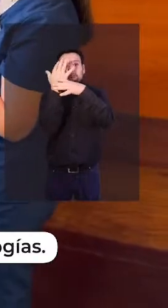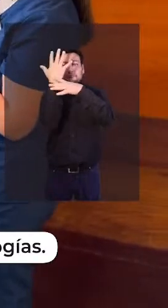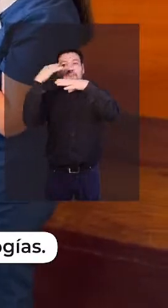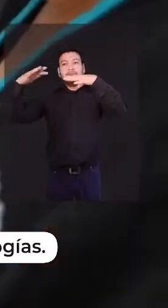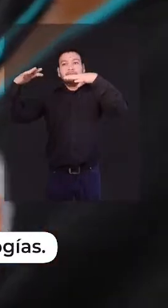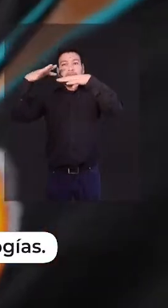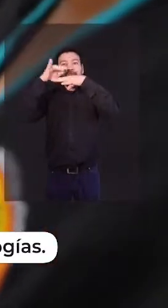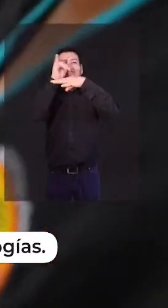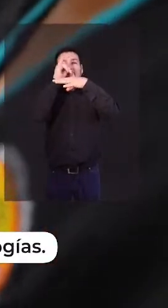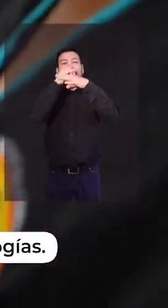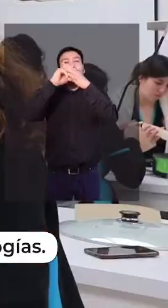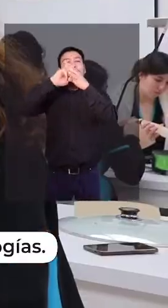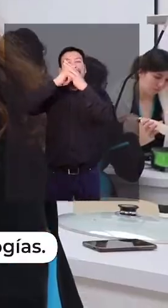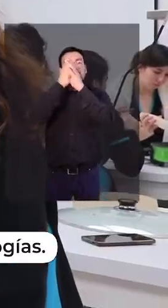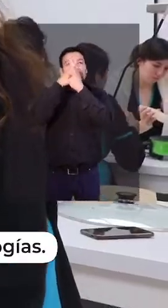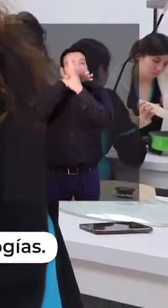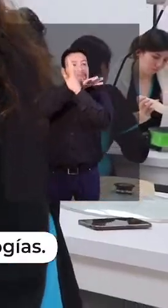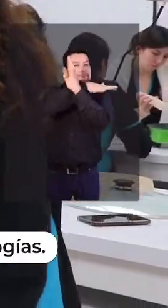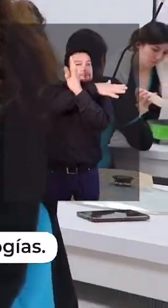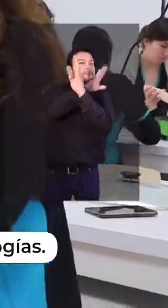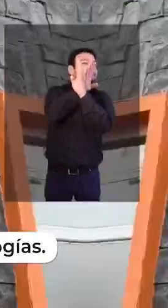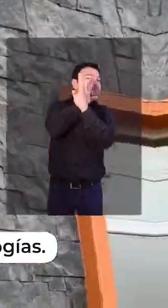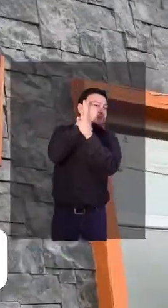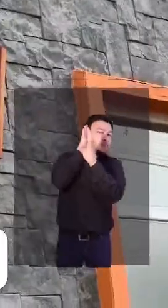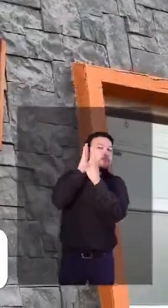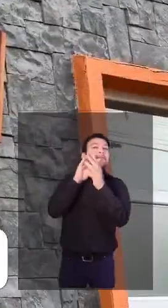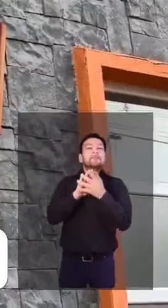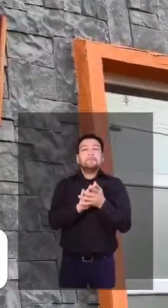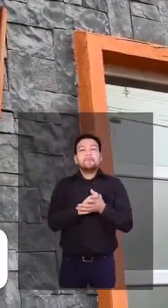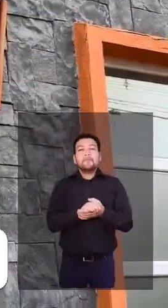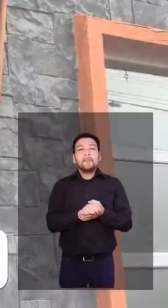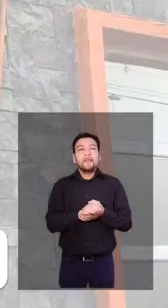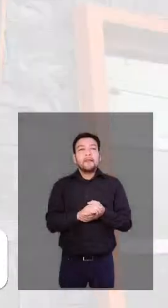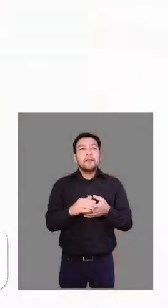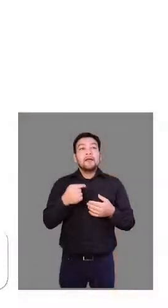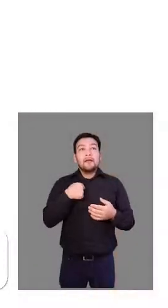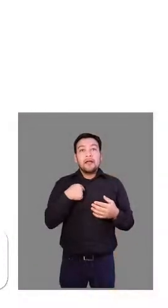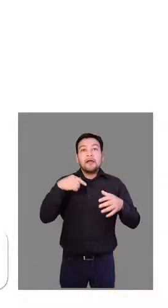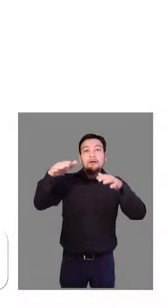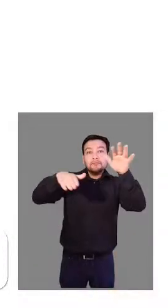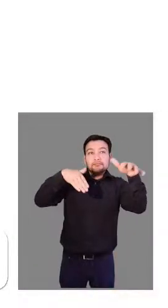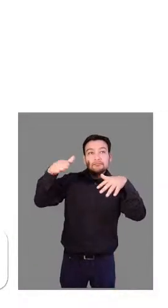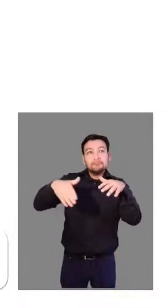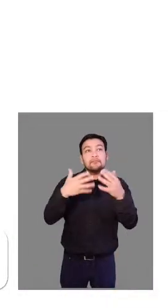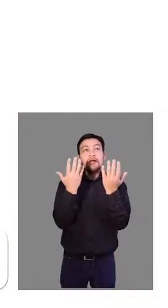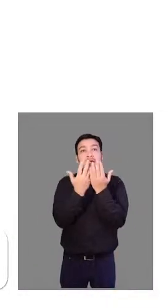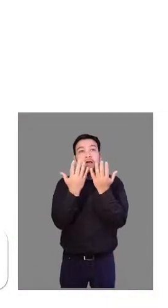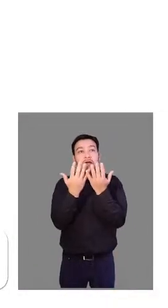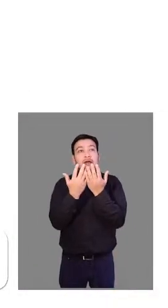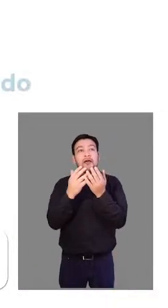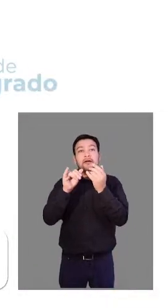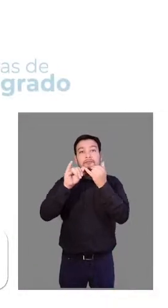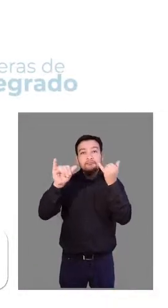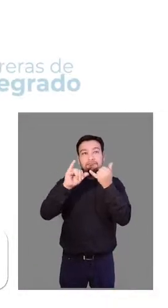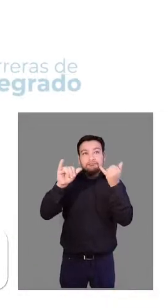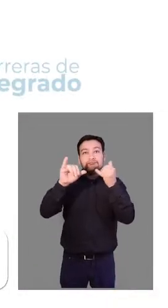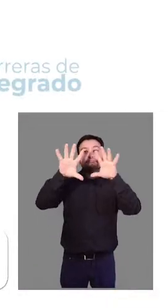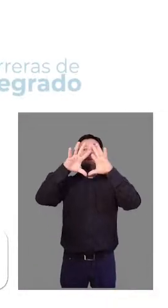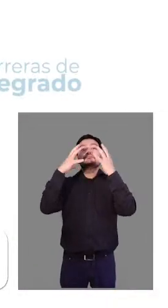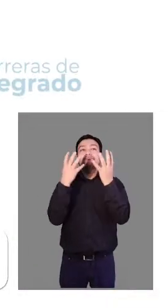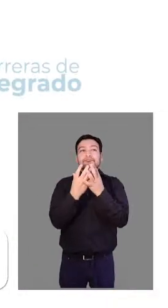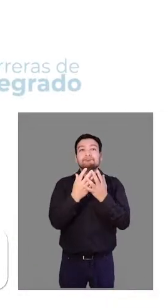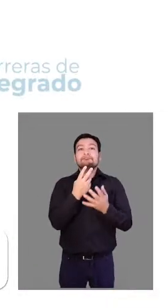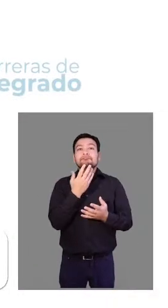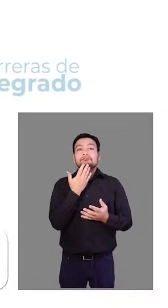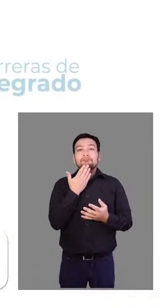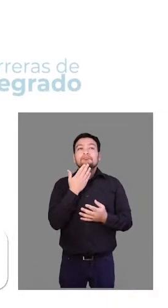y tecnología y pedagogías. Nuestra universidad cuenta con 5 institutos, 5 centros,